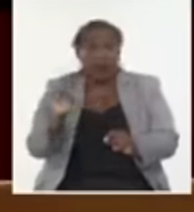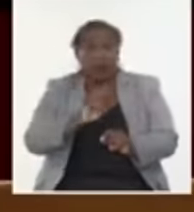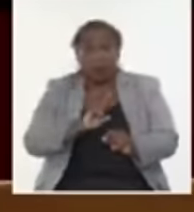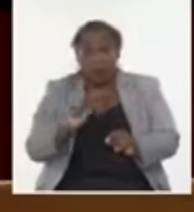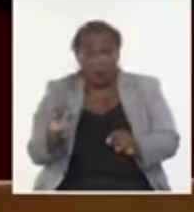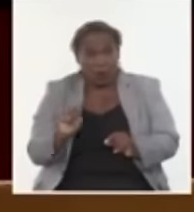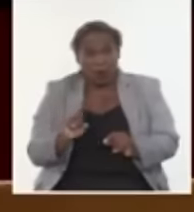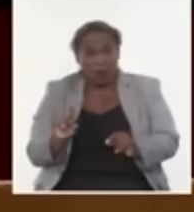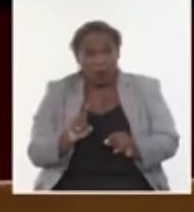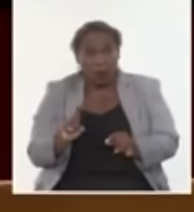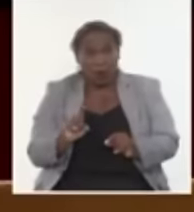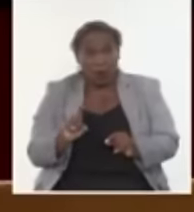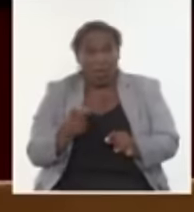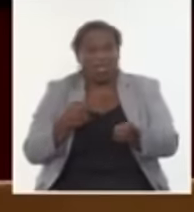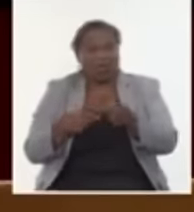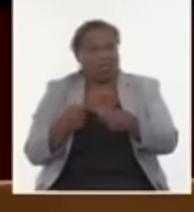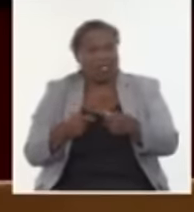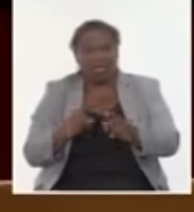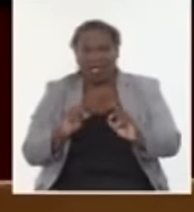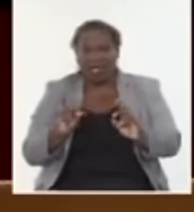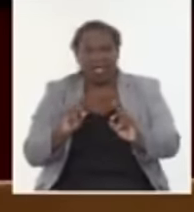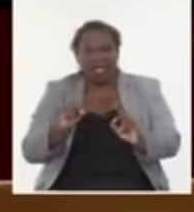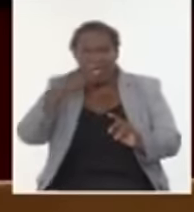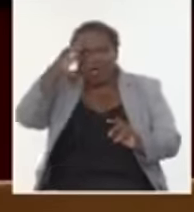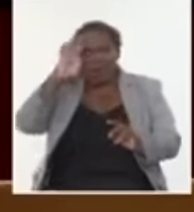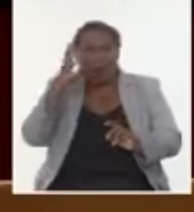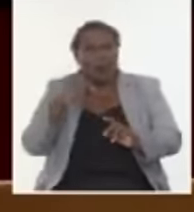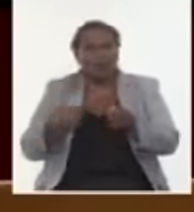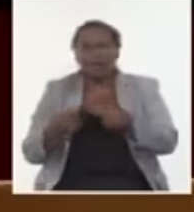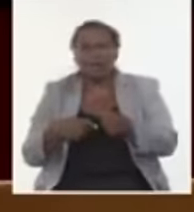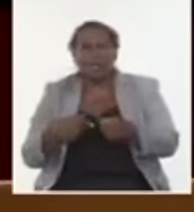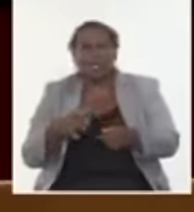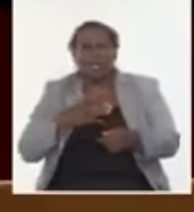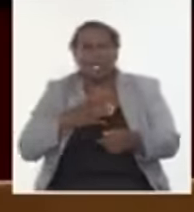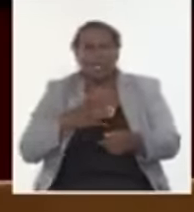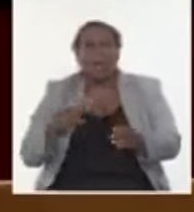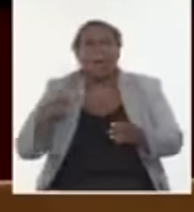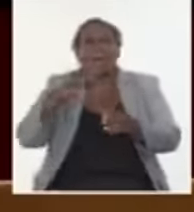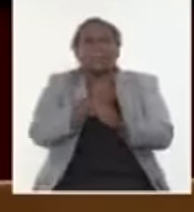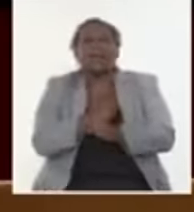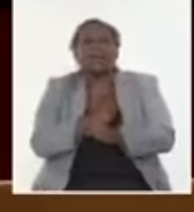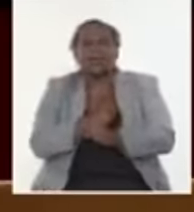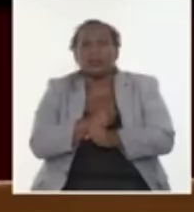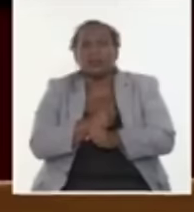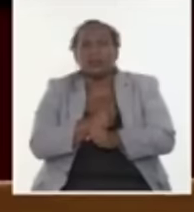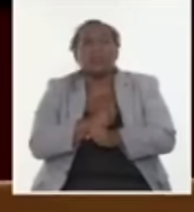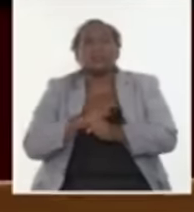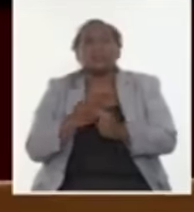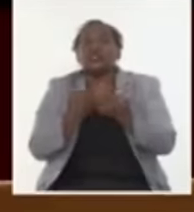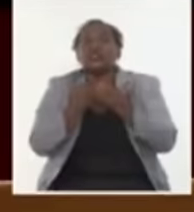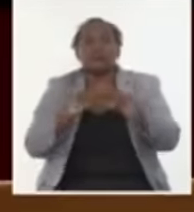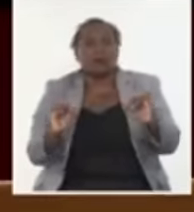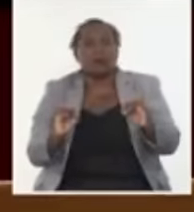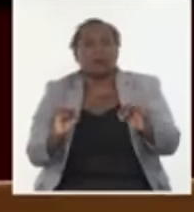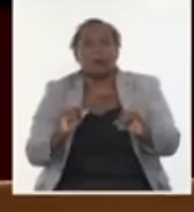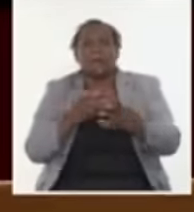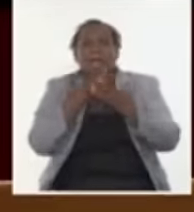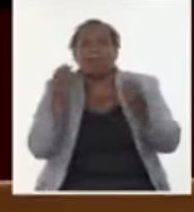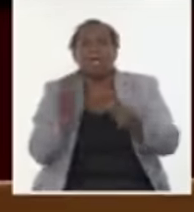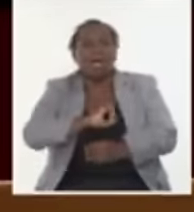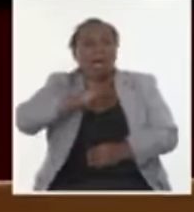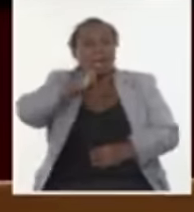estará en venta. No cederemos patrimonio ni soberanía jamás. Y eso es un